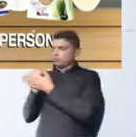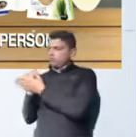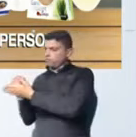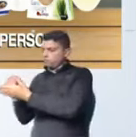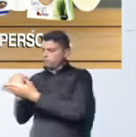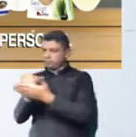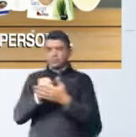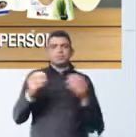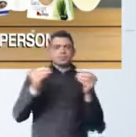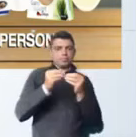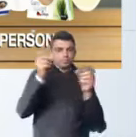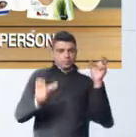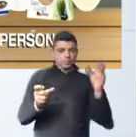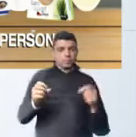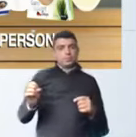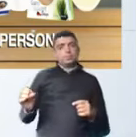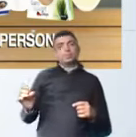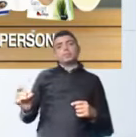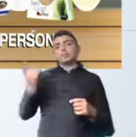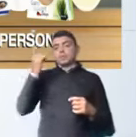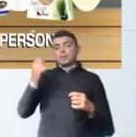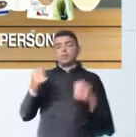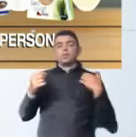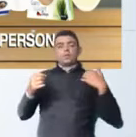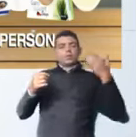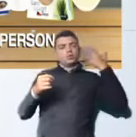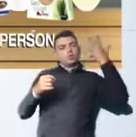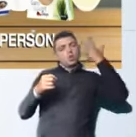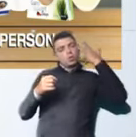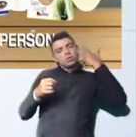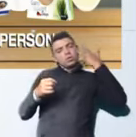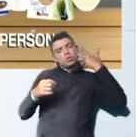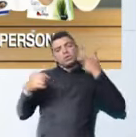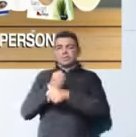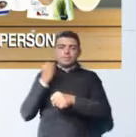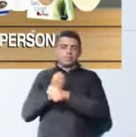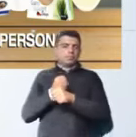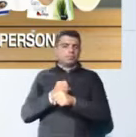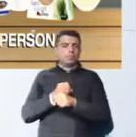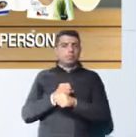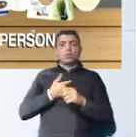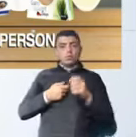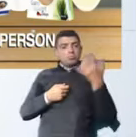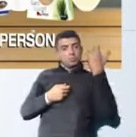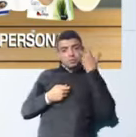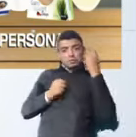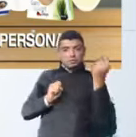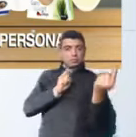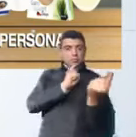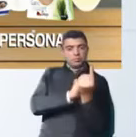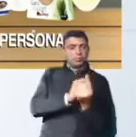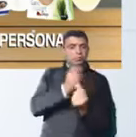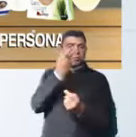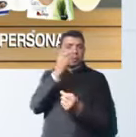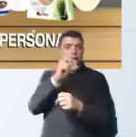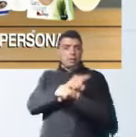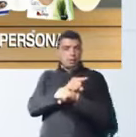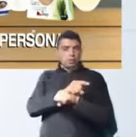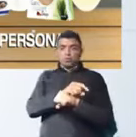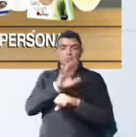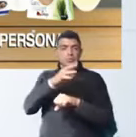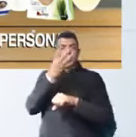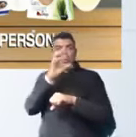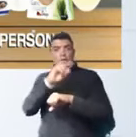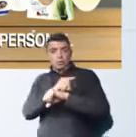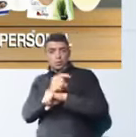más personas que cuando era un médico que trabajaba todos los días. Hoy atiendo a mis pacientes no en 20 minutos, sino 40 minutos, una